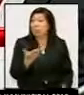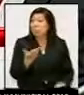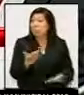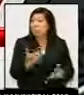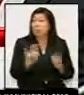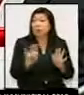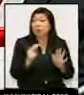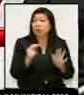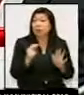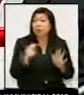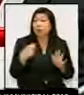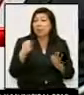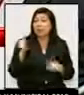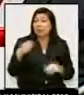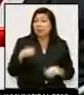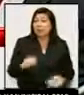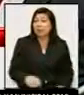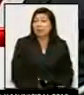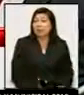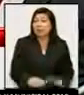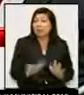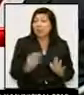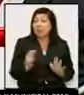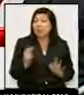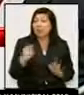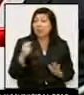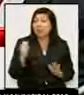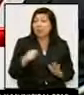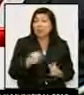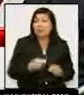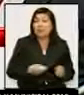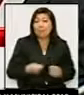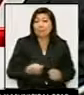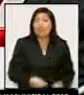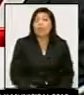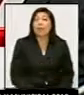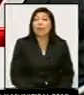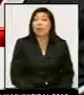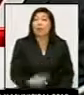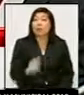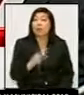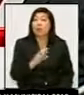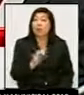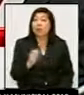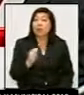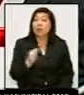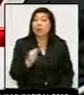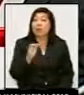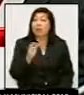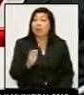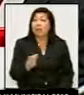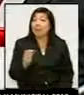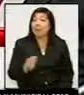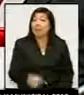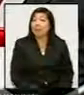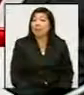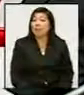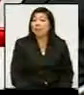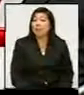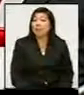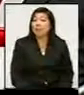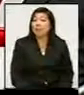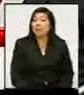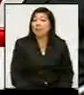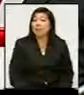el 70% del mercado, 80% del mercado, moviliza 1,500,000 personas, y en